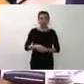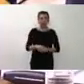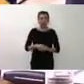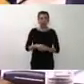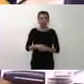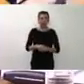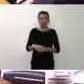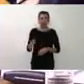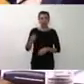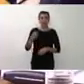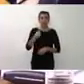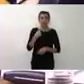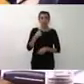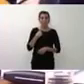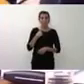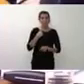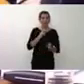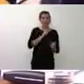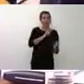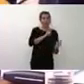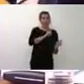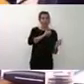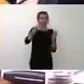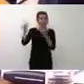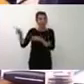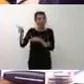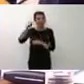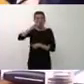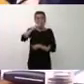Yo tuve que emigrar en el año 1975.